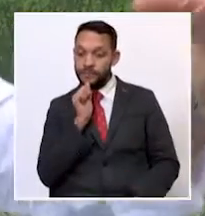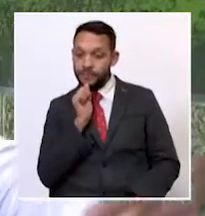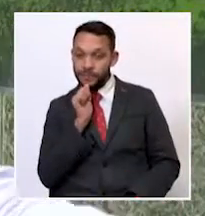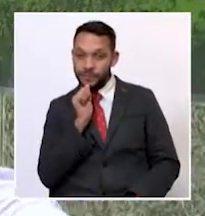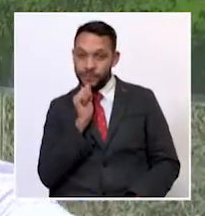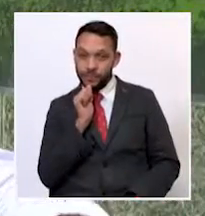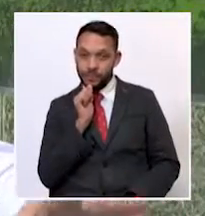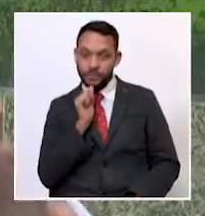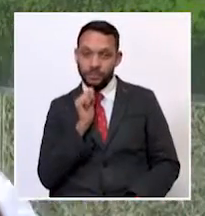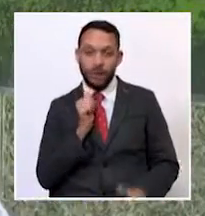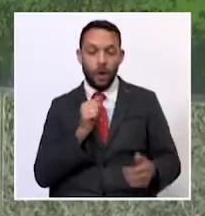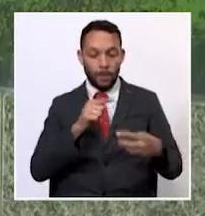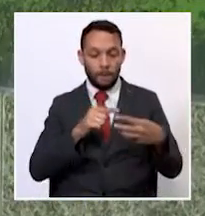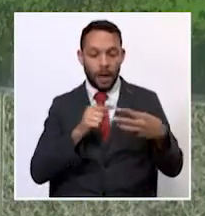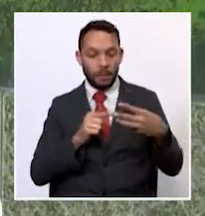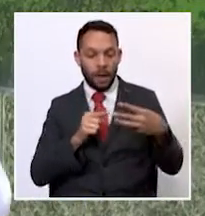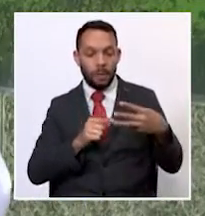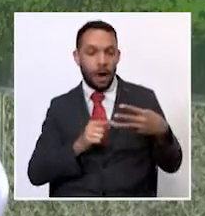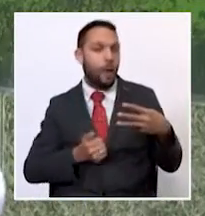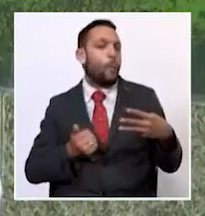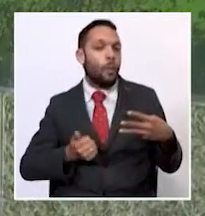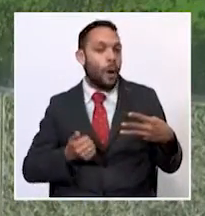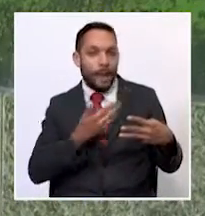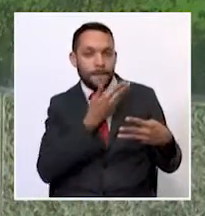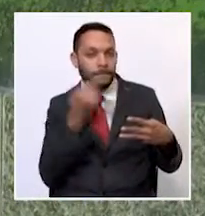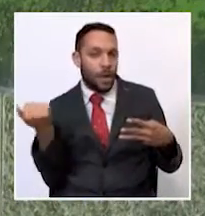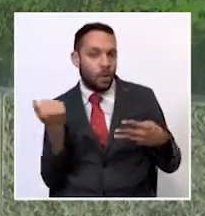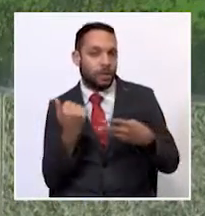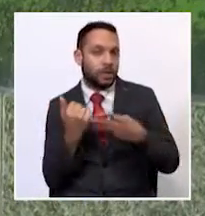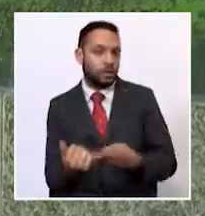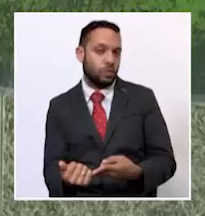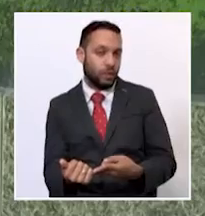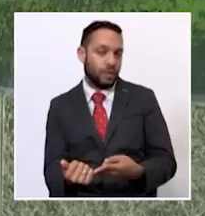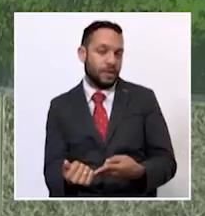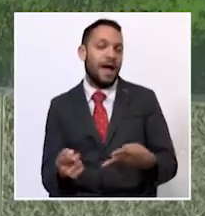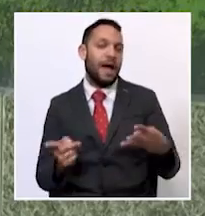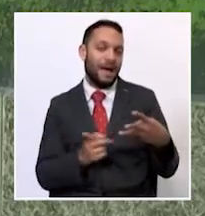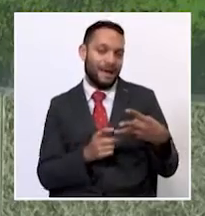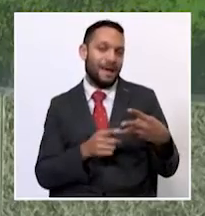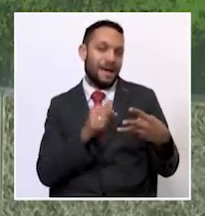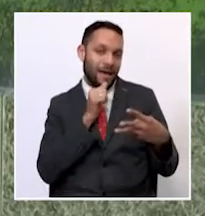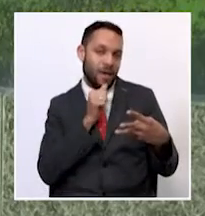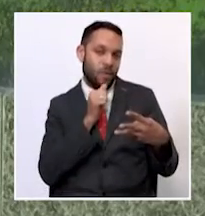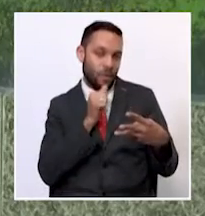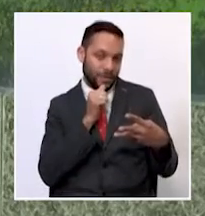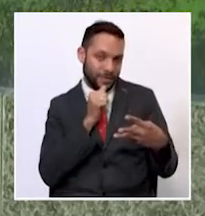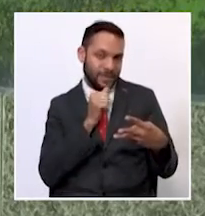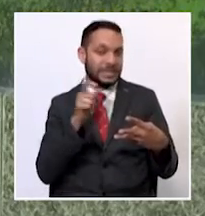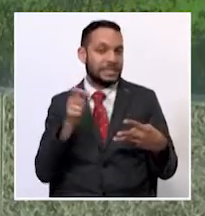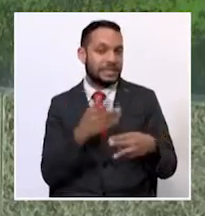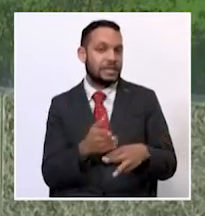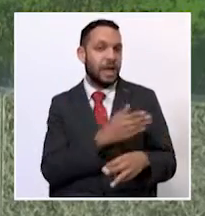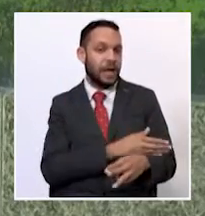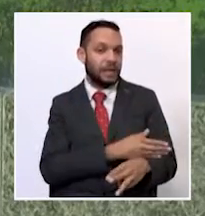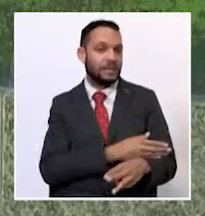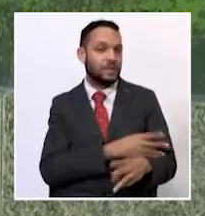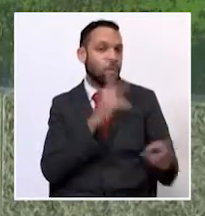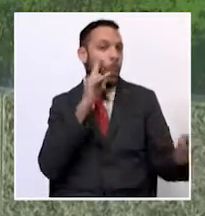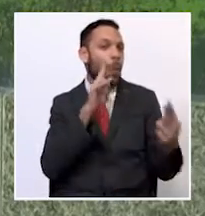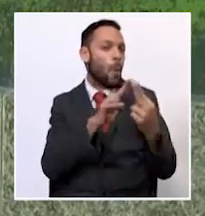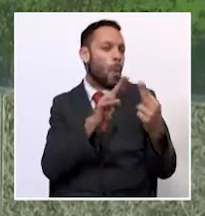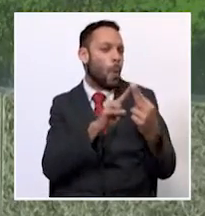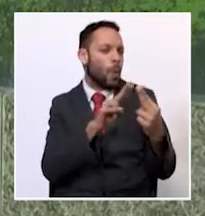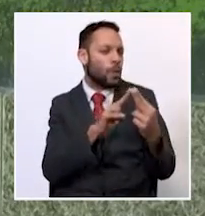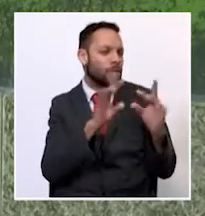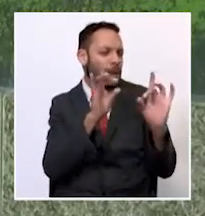permita relajar y como soltar todas esas articulaciones? Entonces es un proceso terapéutico